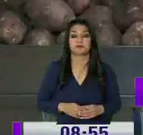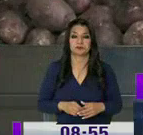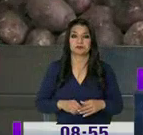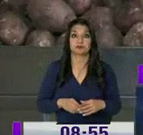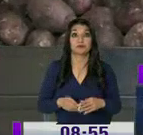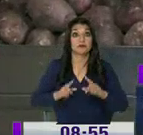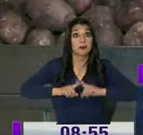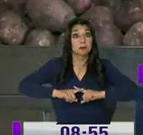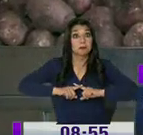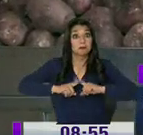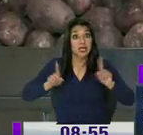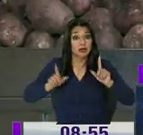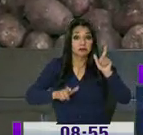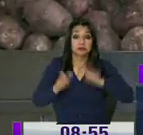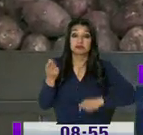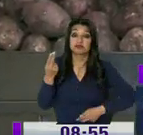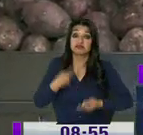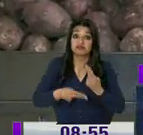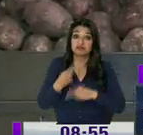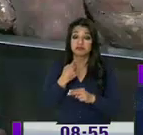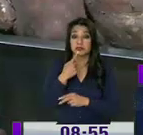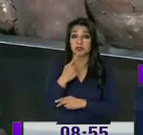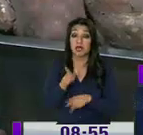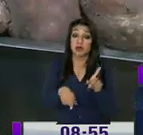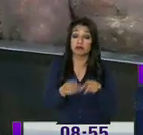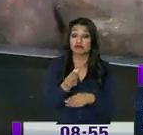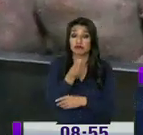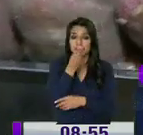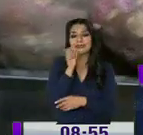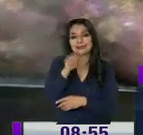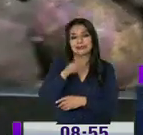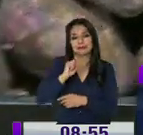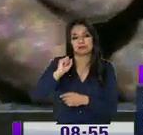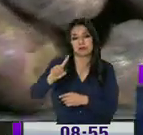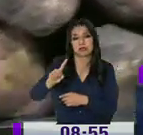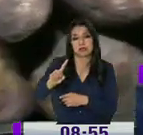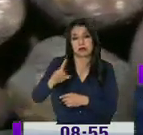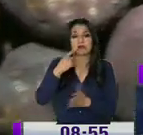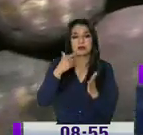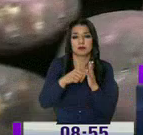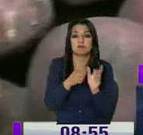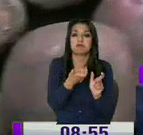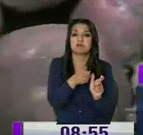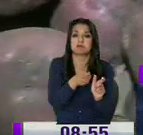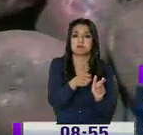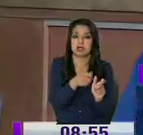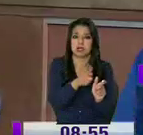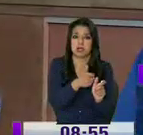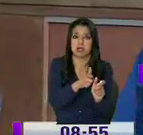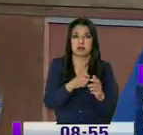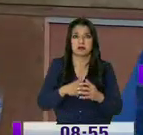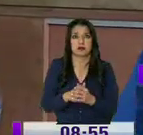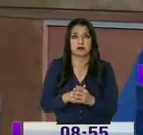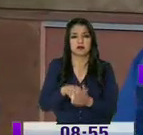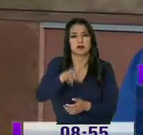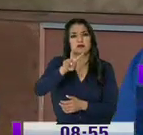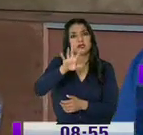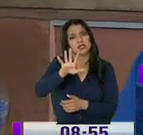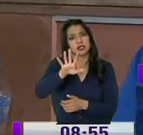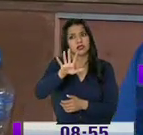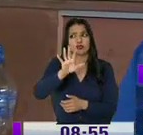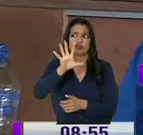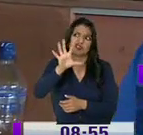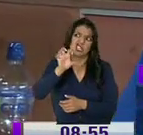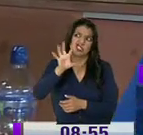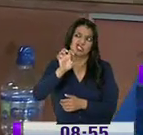embargo, varios vendedores mencionaron que algunos alimentos han subido de precio, como es el caso de la papa. 25, 15, así hasta